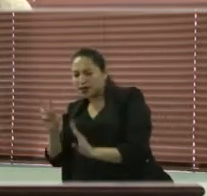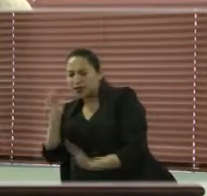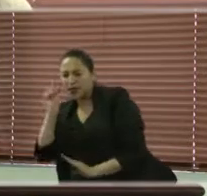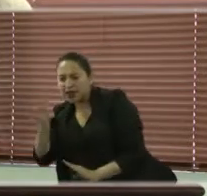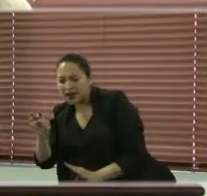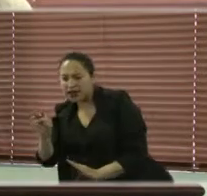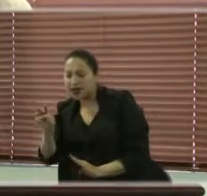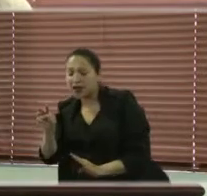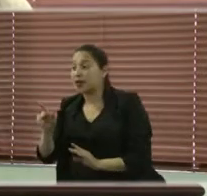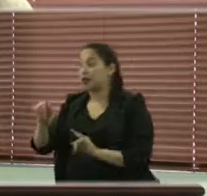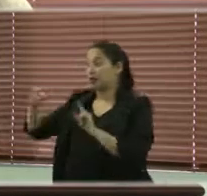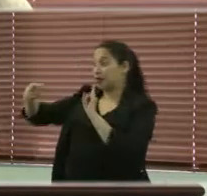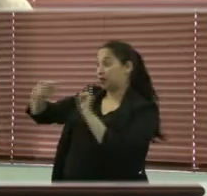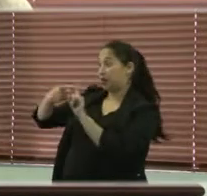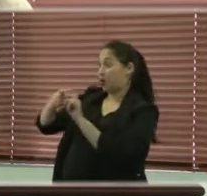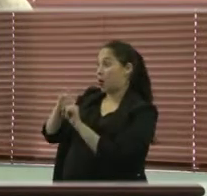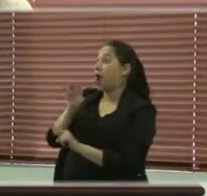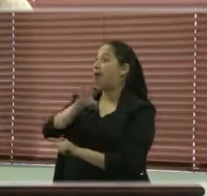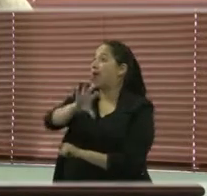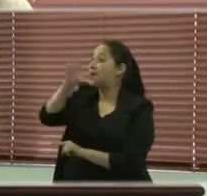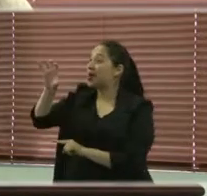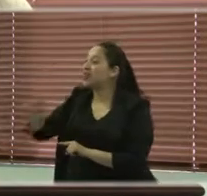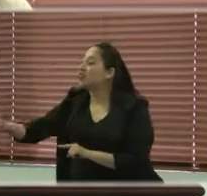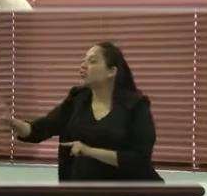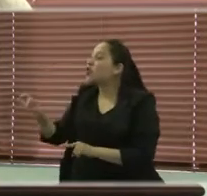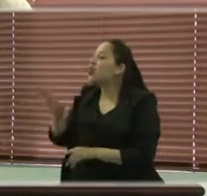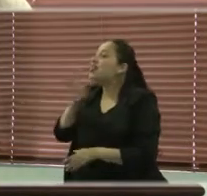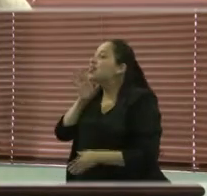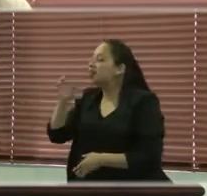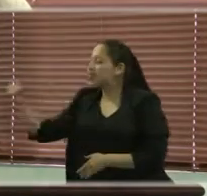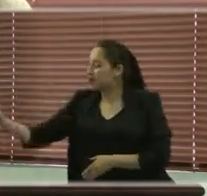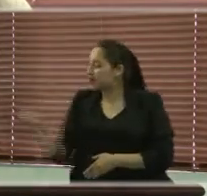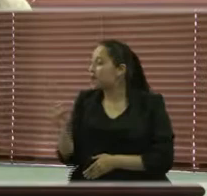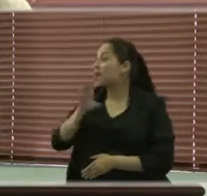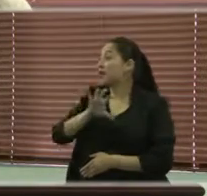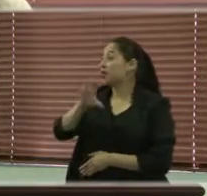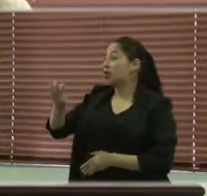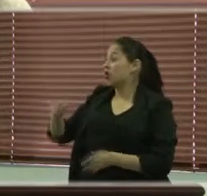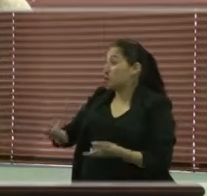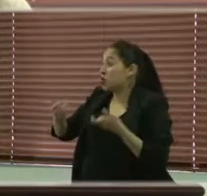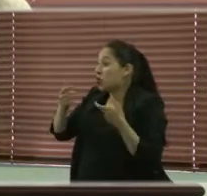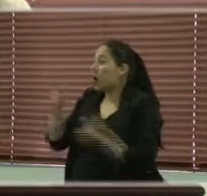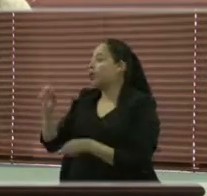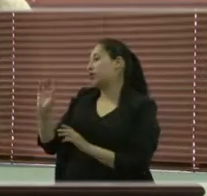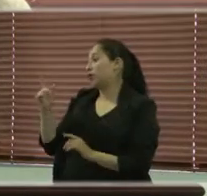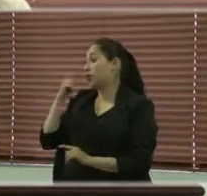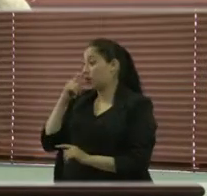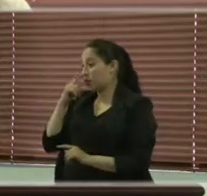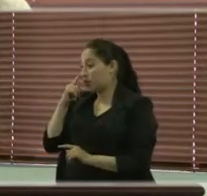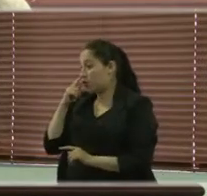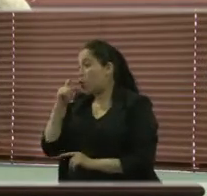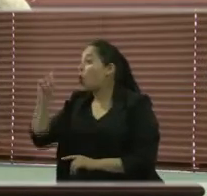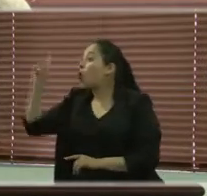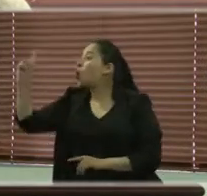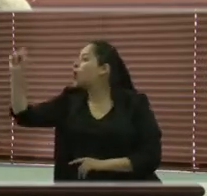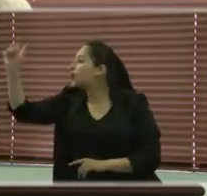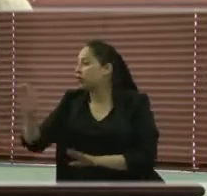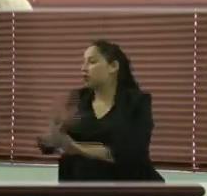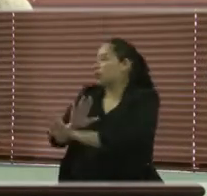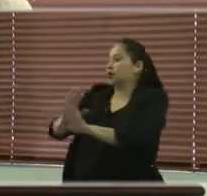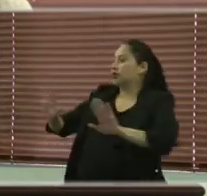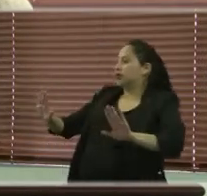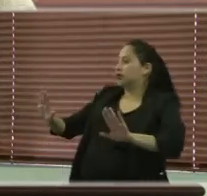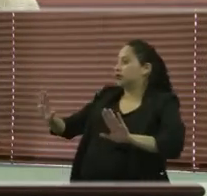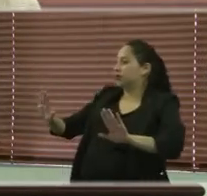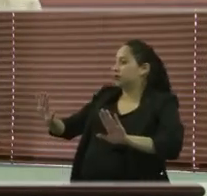el país tiene que decidir qué candidato o candidata va a presentar porque solo puede presentar a una persona no puede presentar más de un candidato